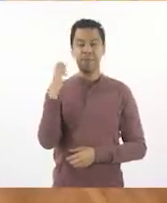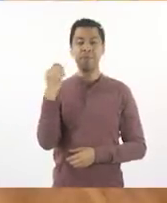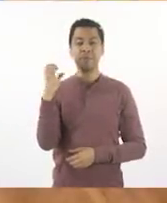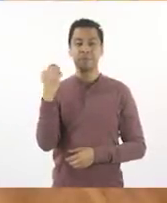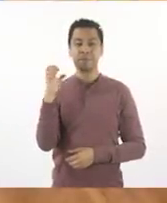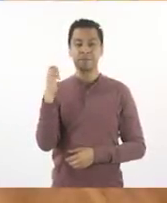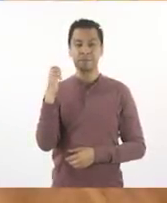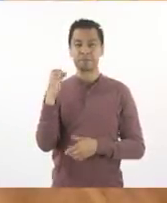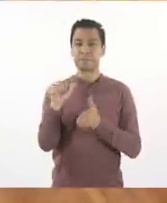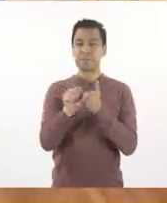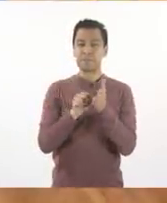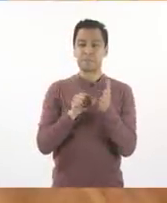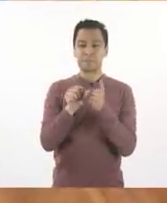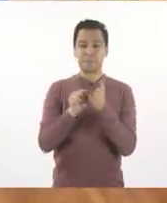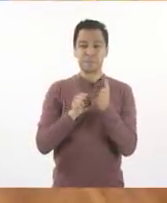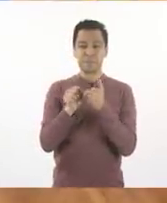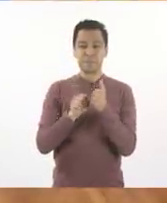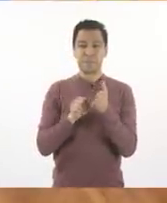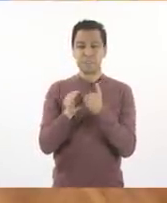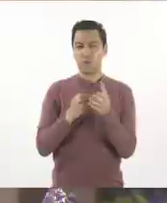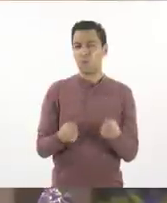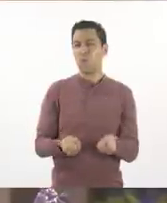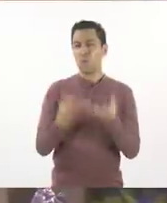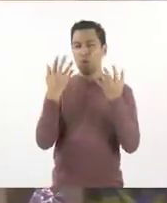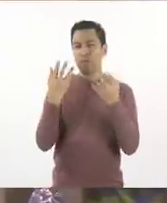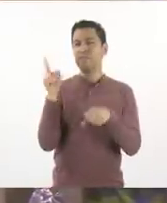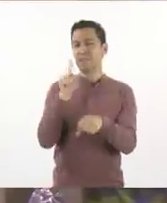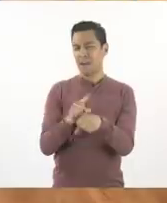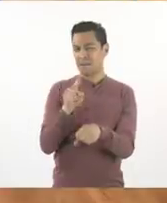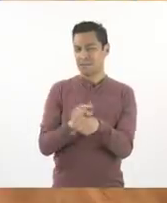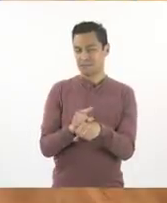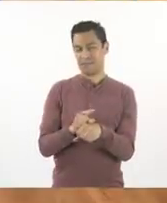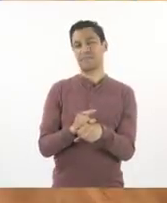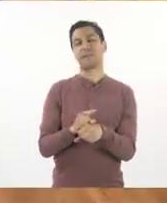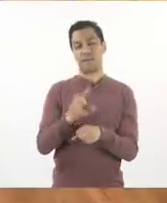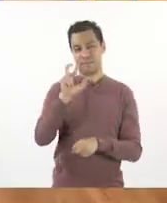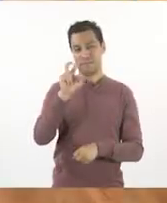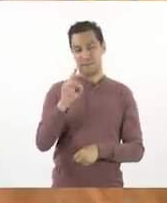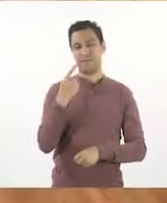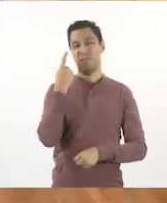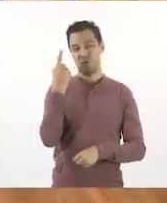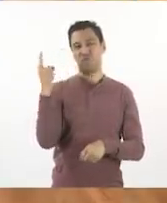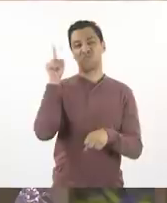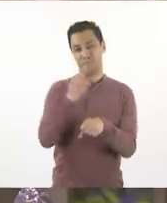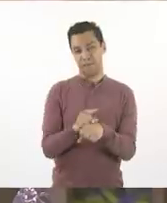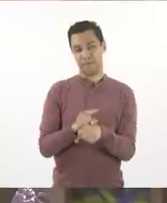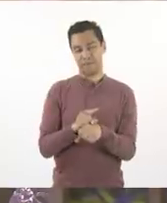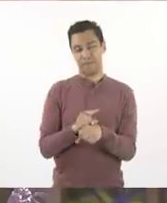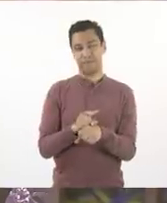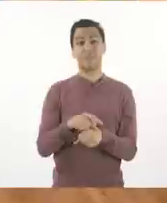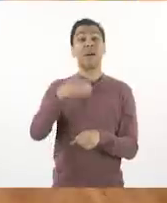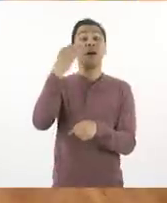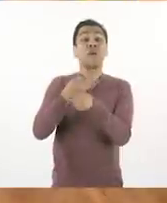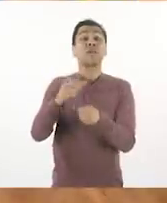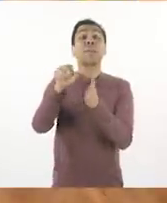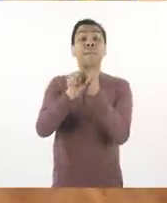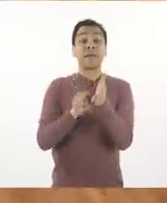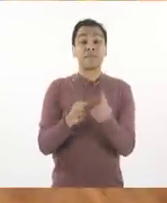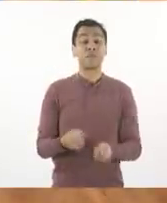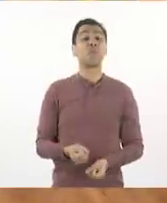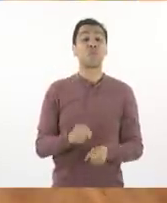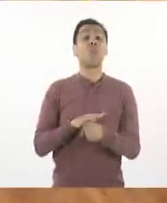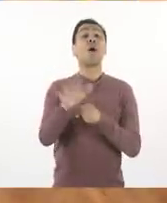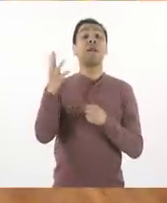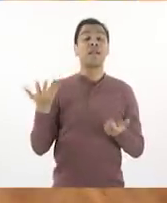tenía, si me acuerdo bien, 31. Ok, te quiero hacer una pregunta. ¿Sabes en qué mes estamos? Estamos en un mes